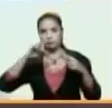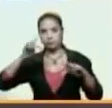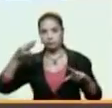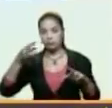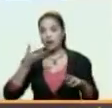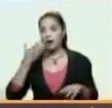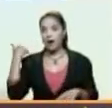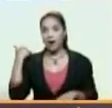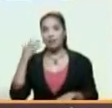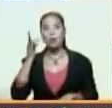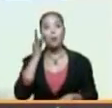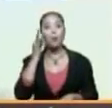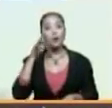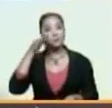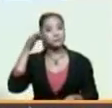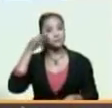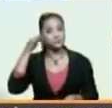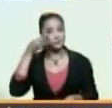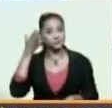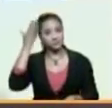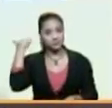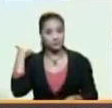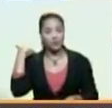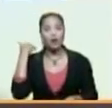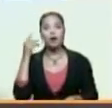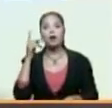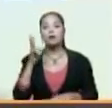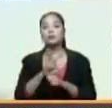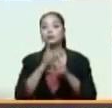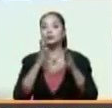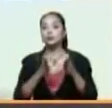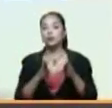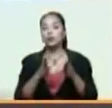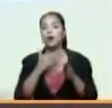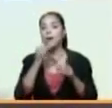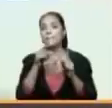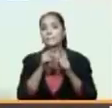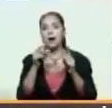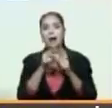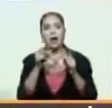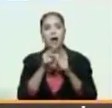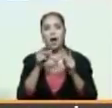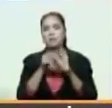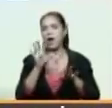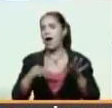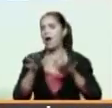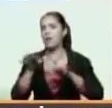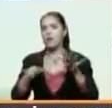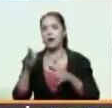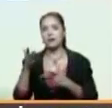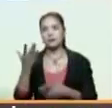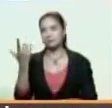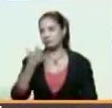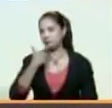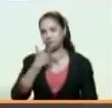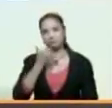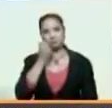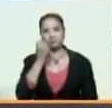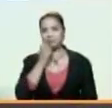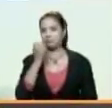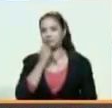antecedió en este cargo utilizó palabras, muchas veces no solo irresponsables,